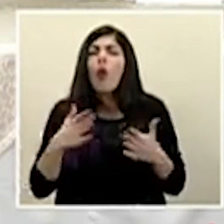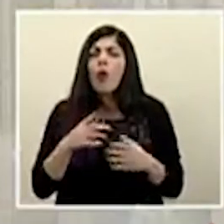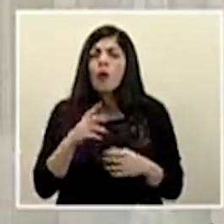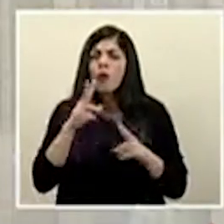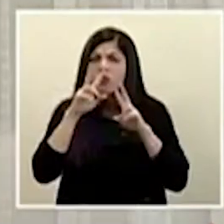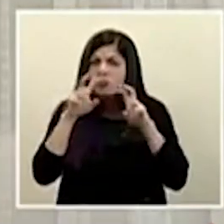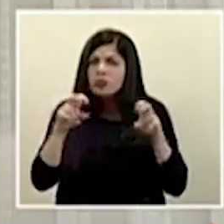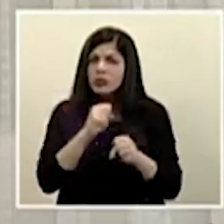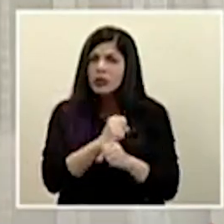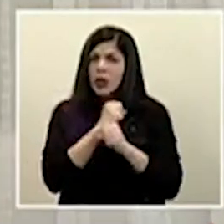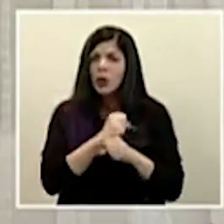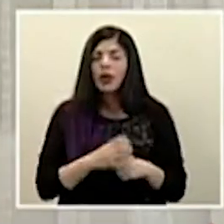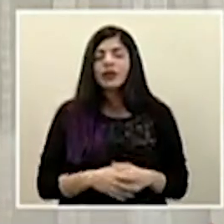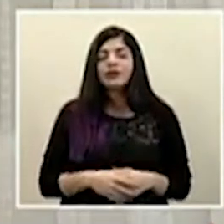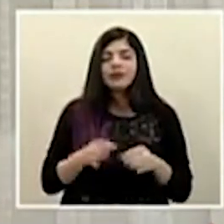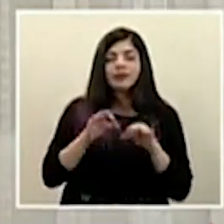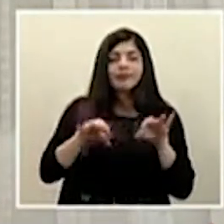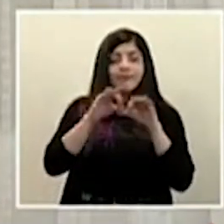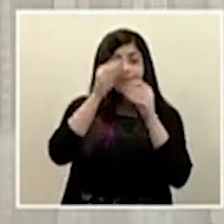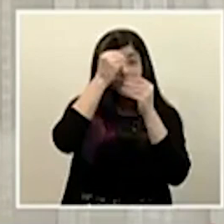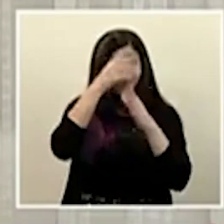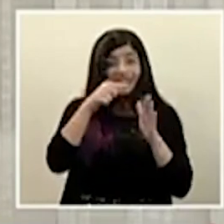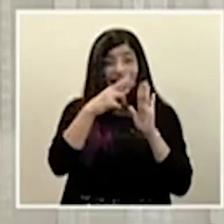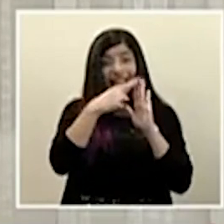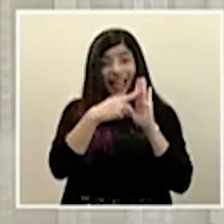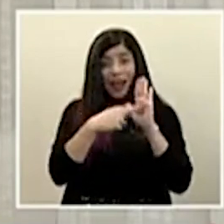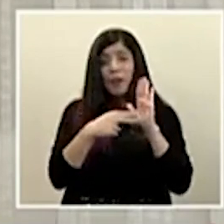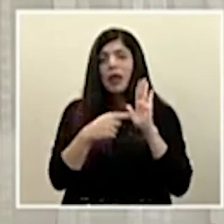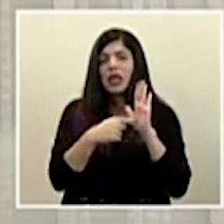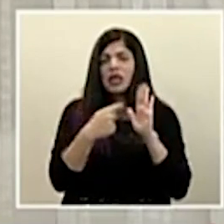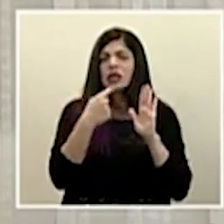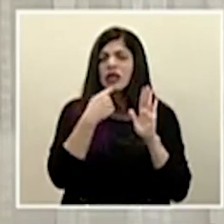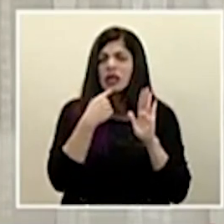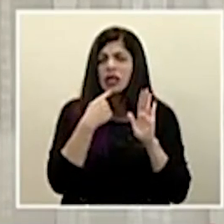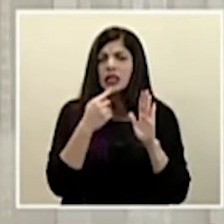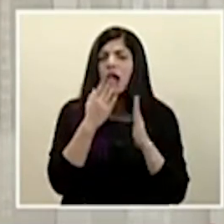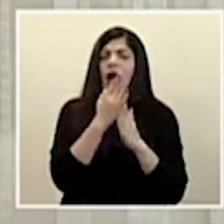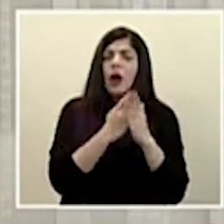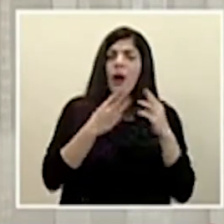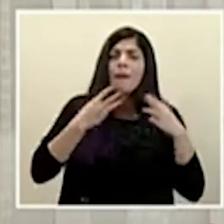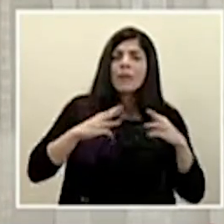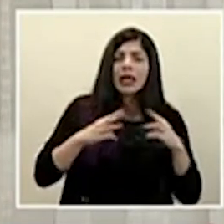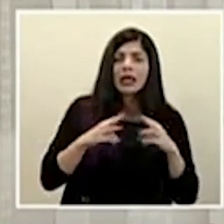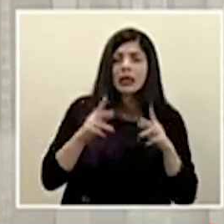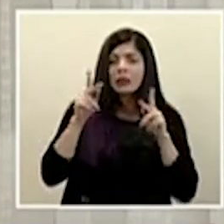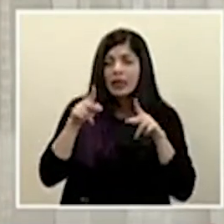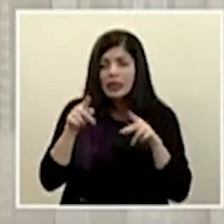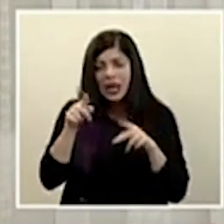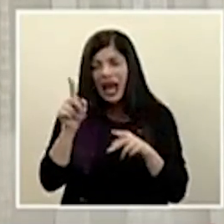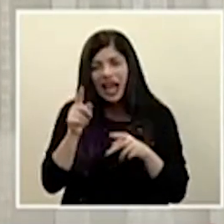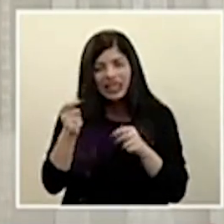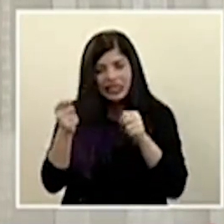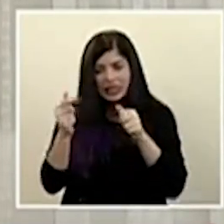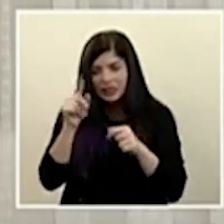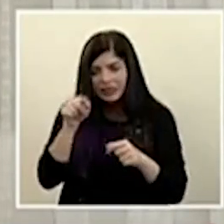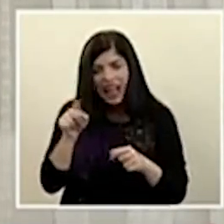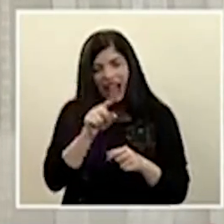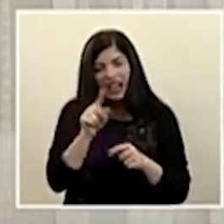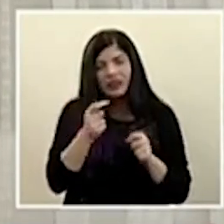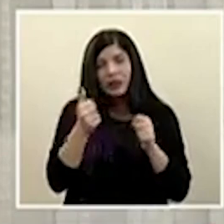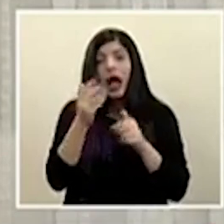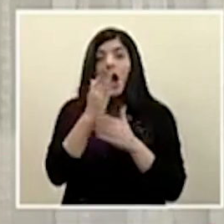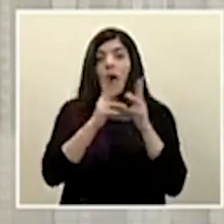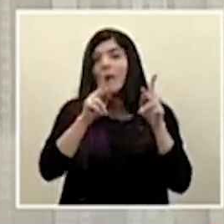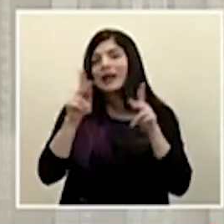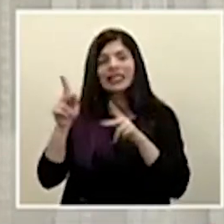muy importante señalar que primero que todo el reglamento contempla algunos mecanismos de exclusión, es decir, hay unas poblaciones